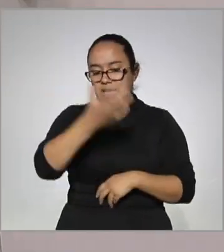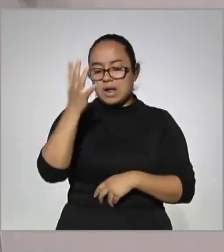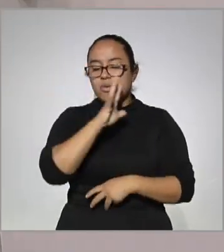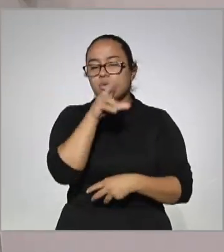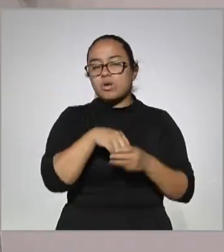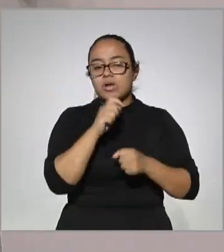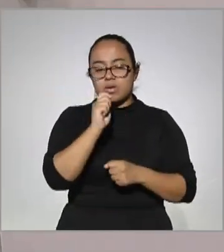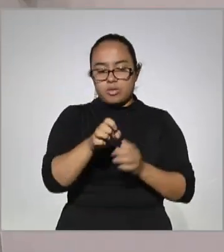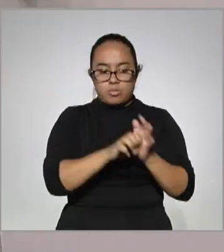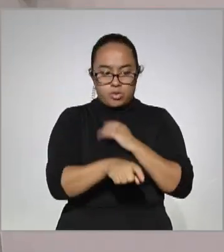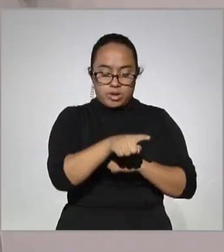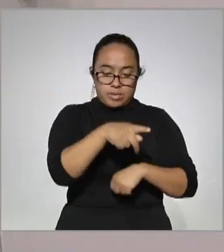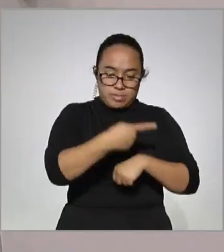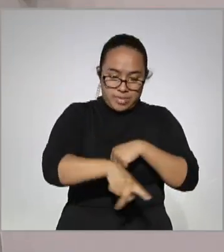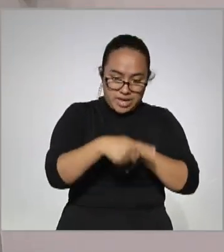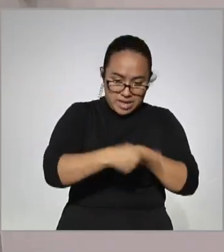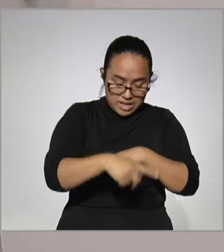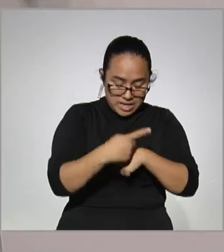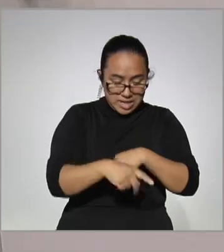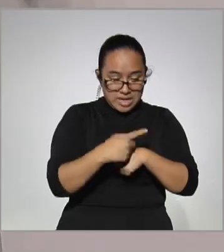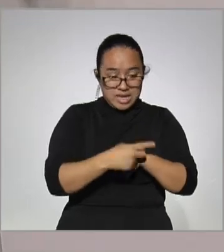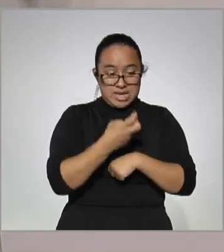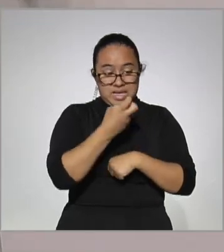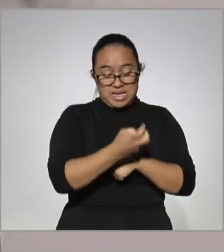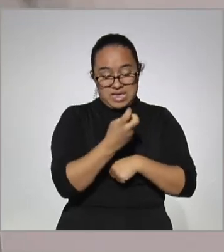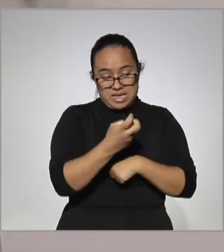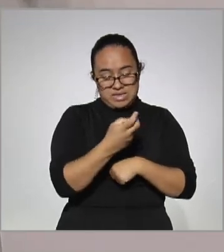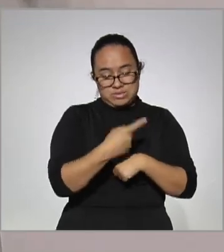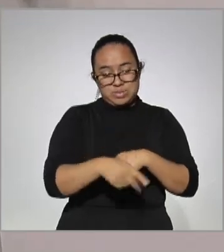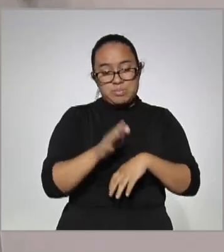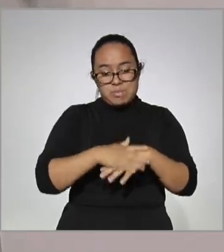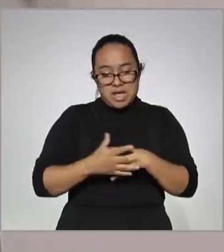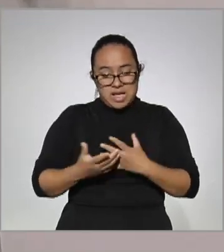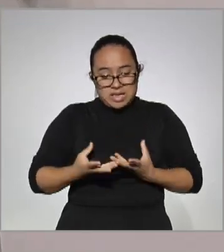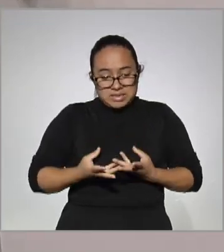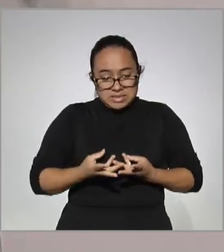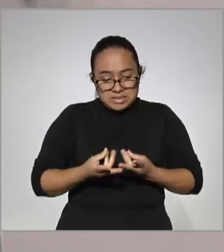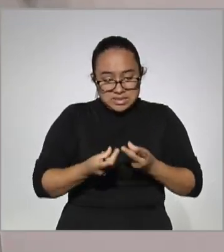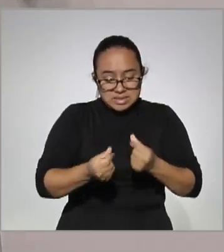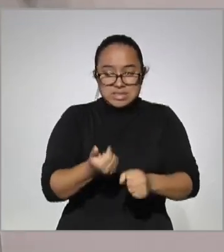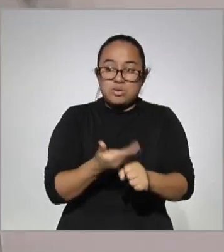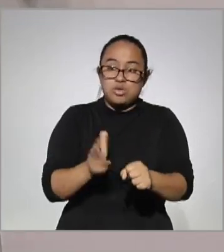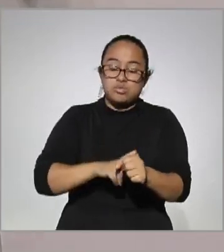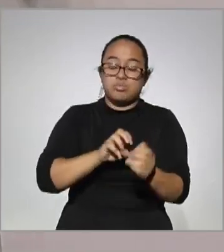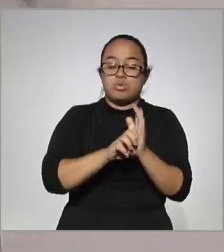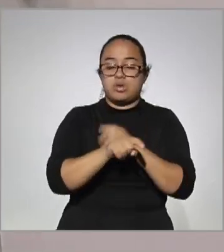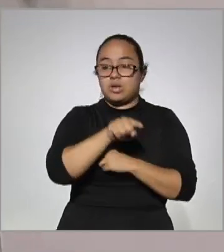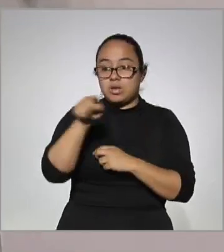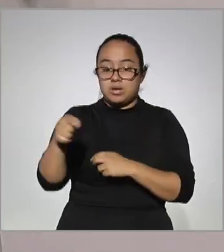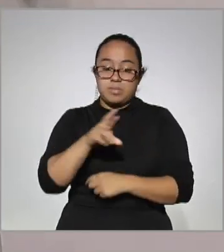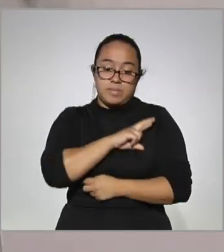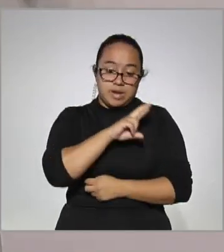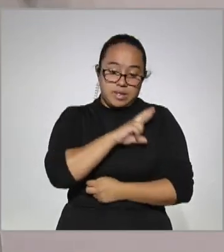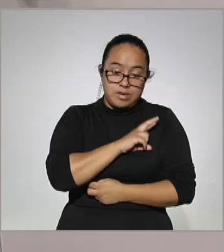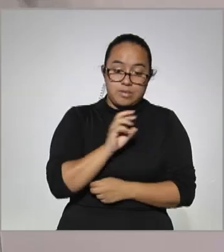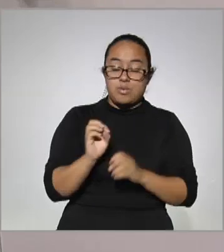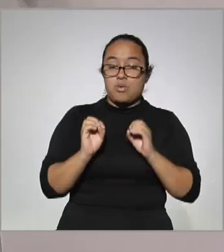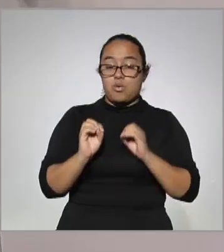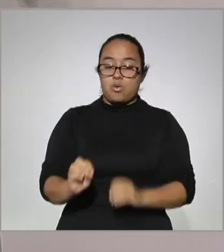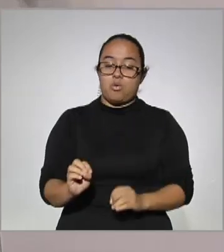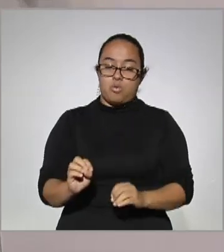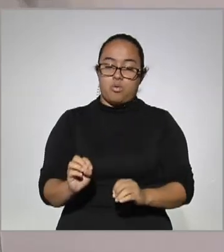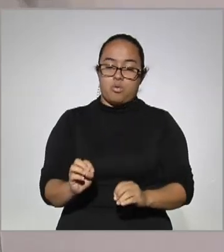en cuanto a peligrosidad de la enfermedad, en cuanto va a gastar muchísimo más el hospital en donde estés, ya sea privado o